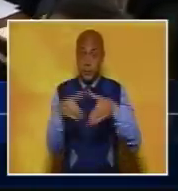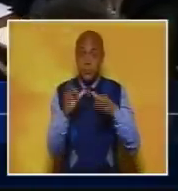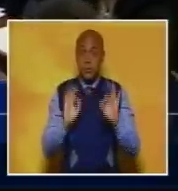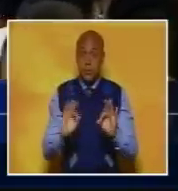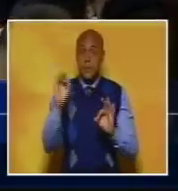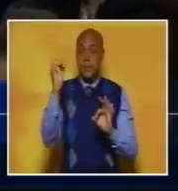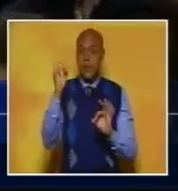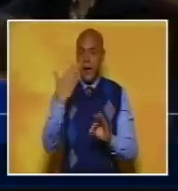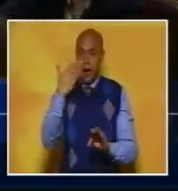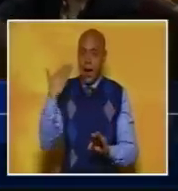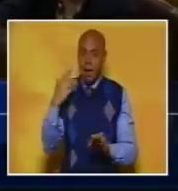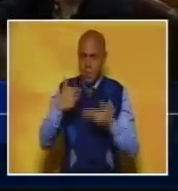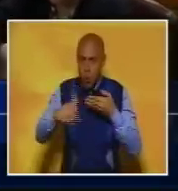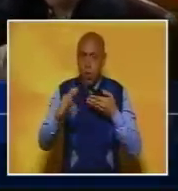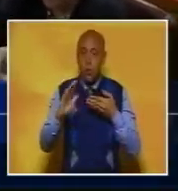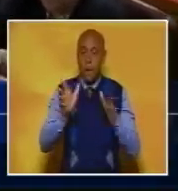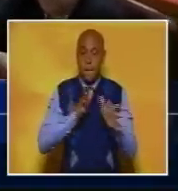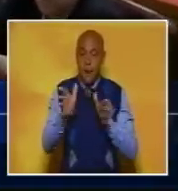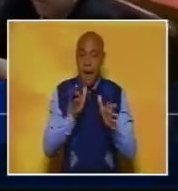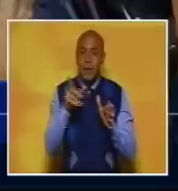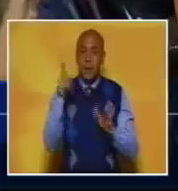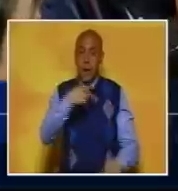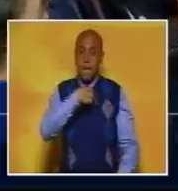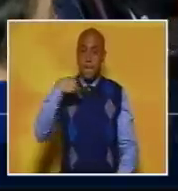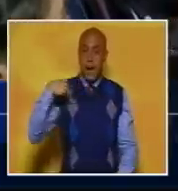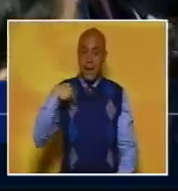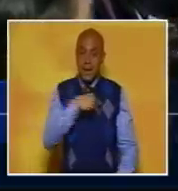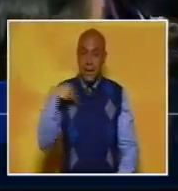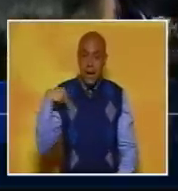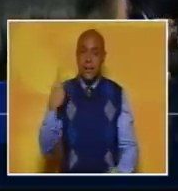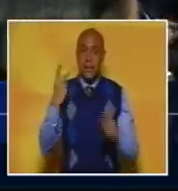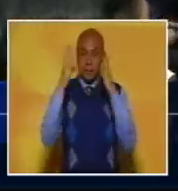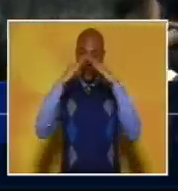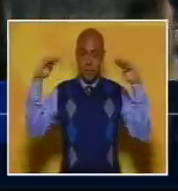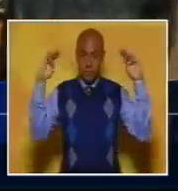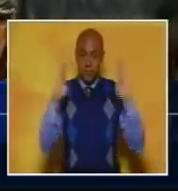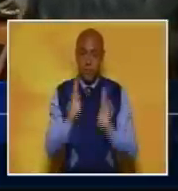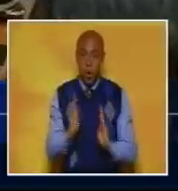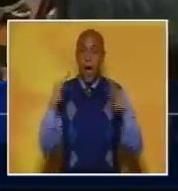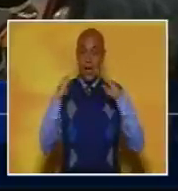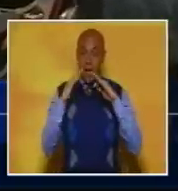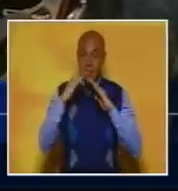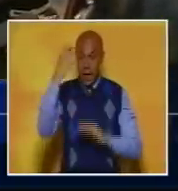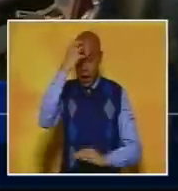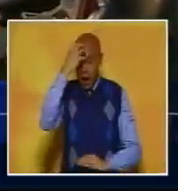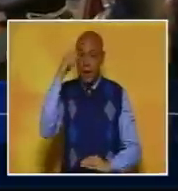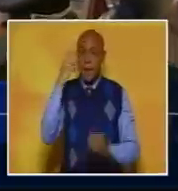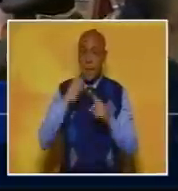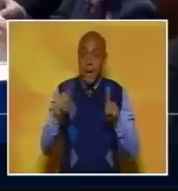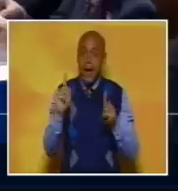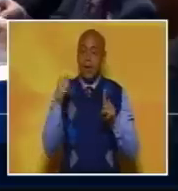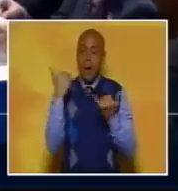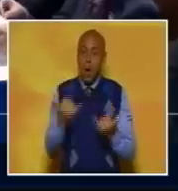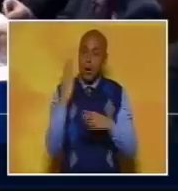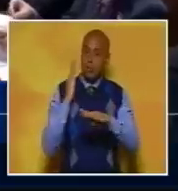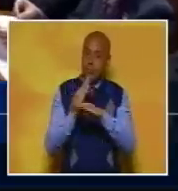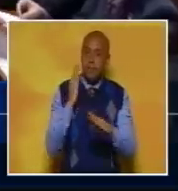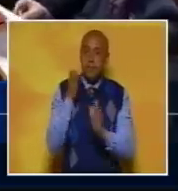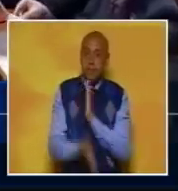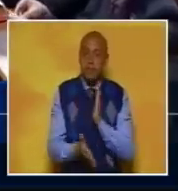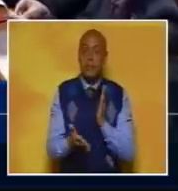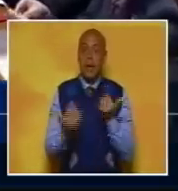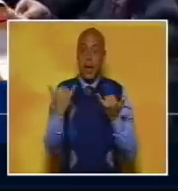en los primeros días de marzo en el pequinés Gran Palacio del Pueblo, pero la epidemia del coronavirus también suspendió la reunión.